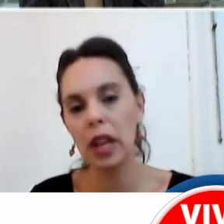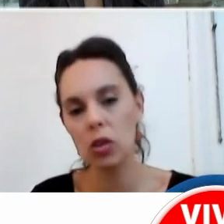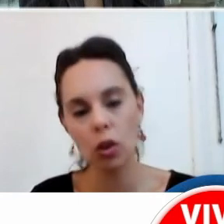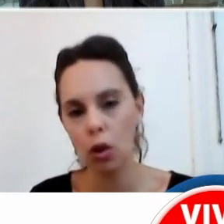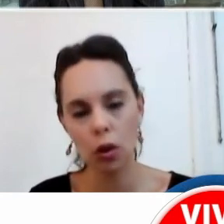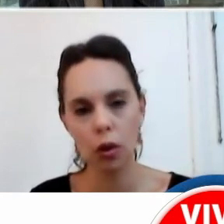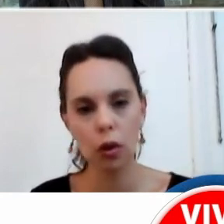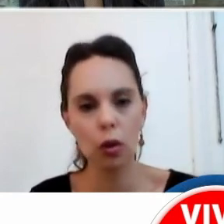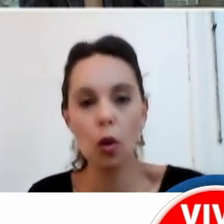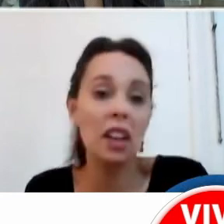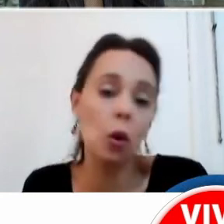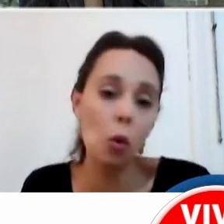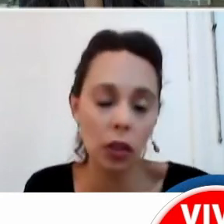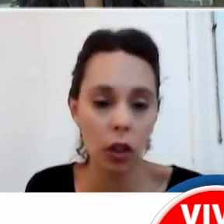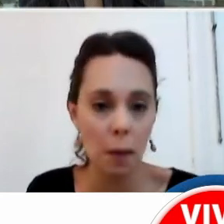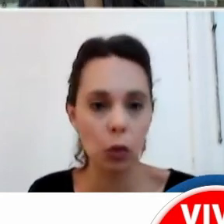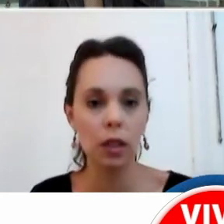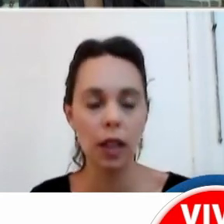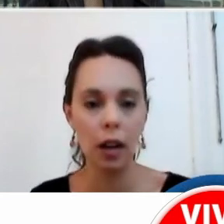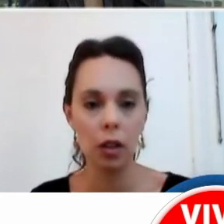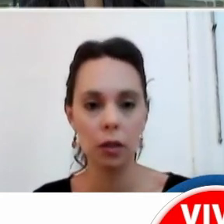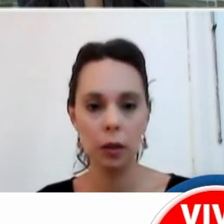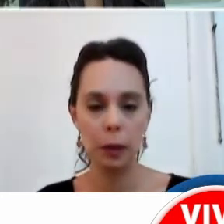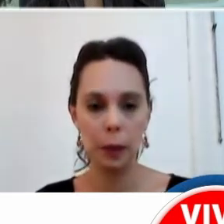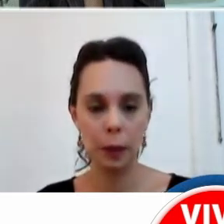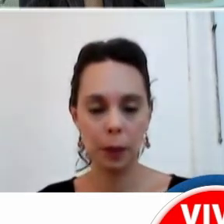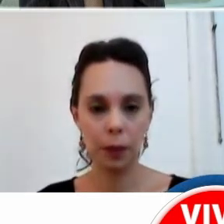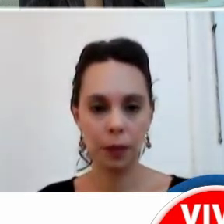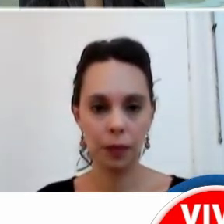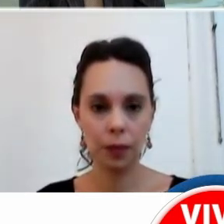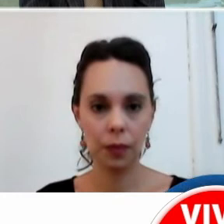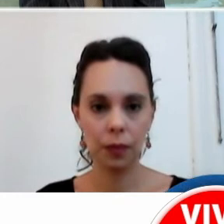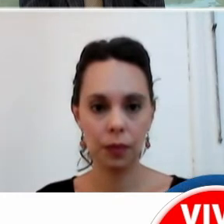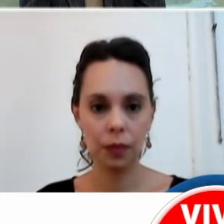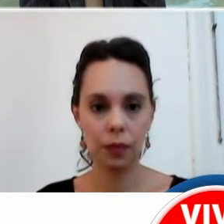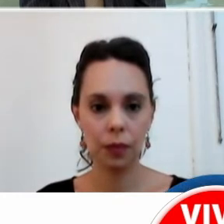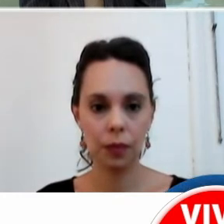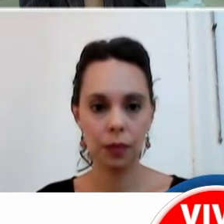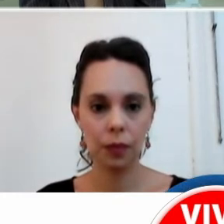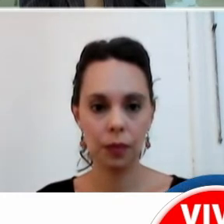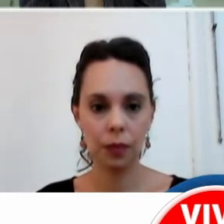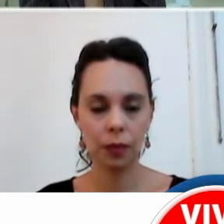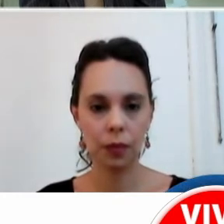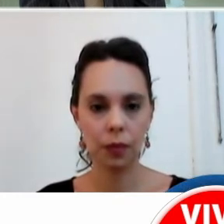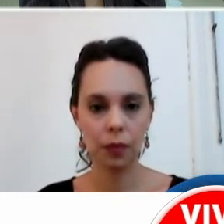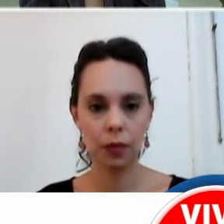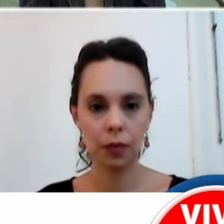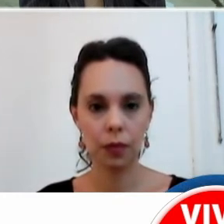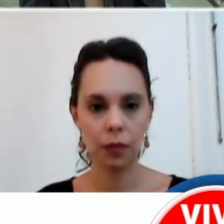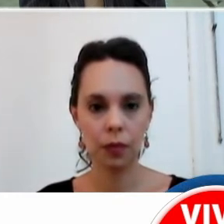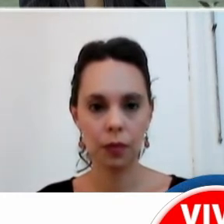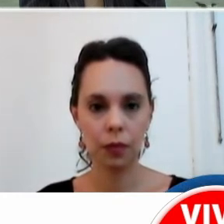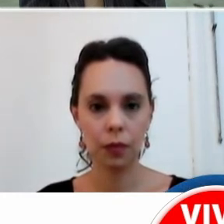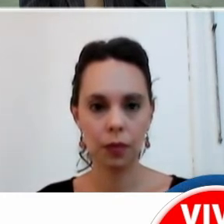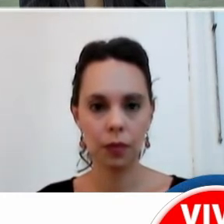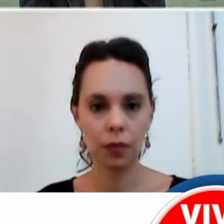información sobre eso o no hay ningún cuestionamiento interno? No, respecto al acuerdo no hay cuestionamientos porque la vicepresidenta